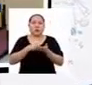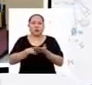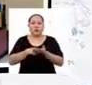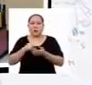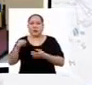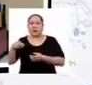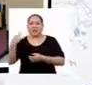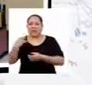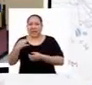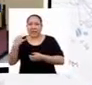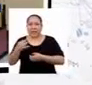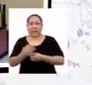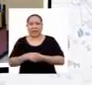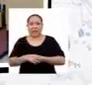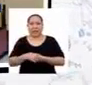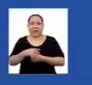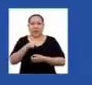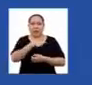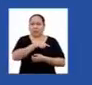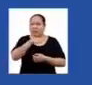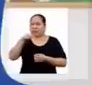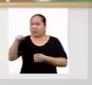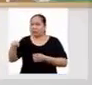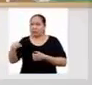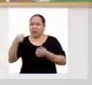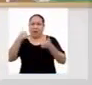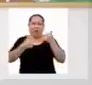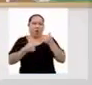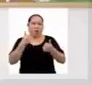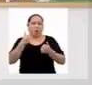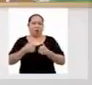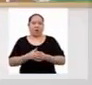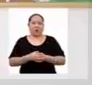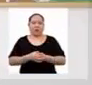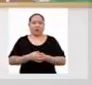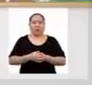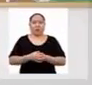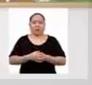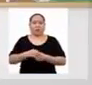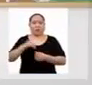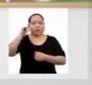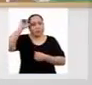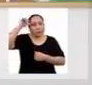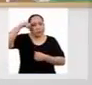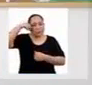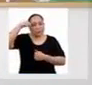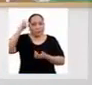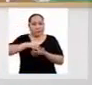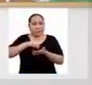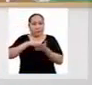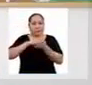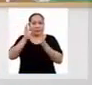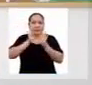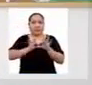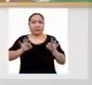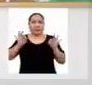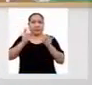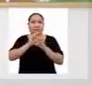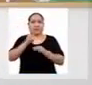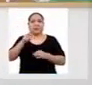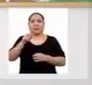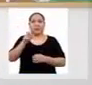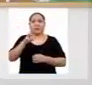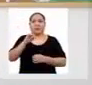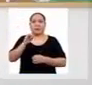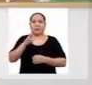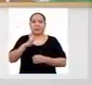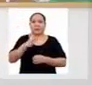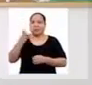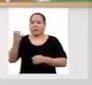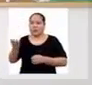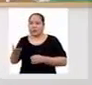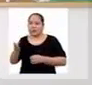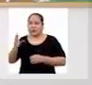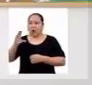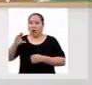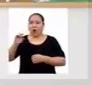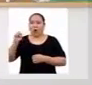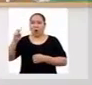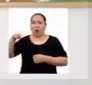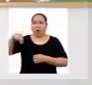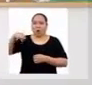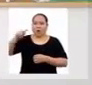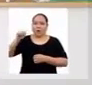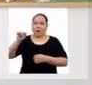variable corresponden dichos valores? Recordemos que la principal diferencia entre variables cuantitativas y